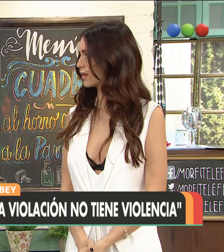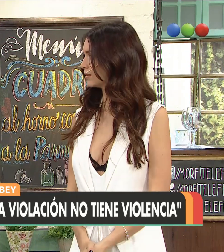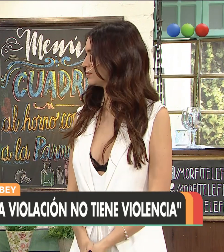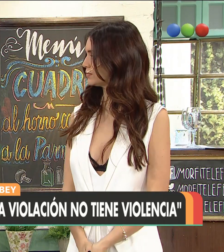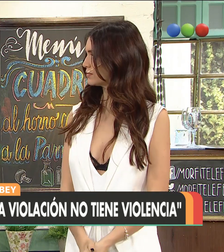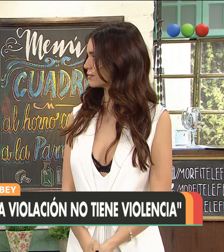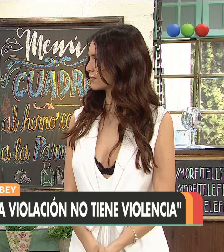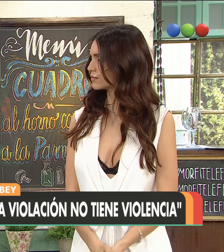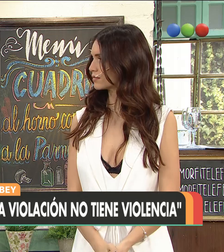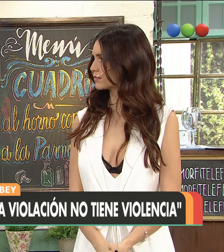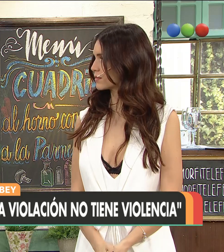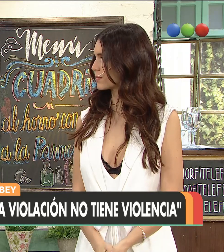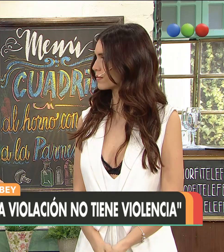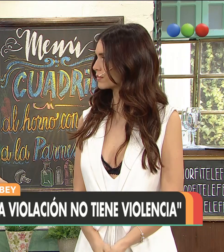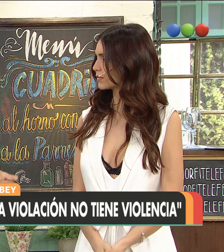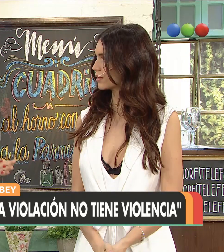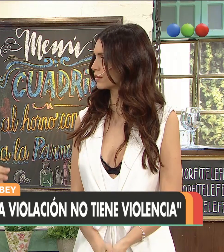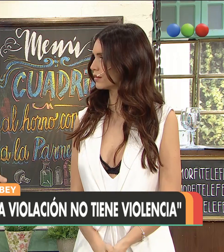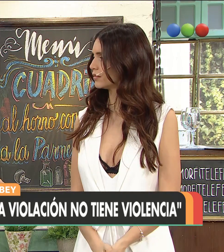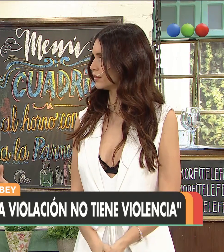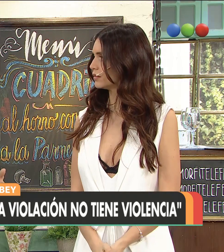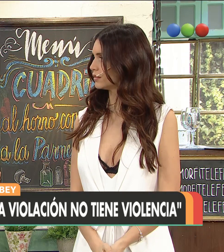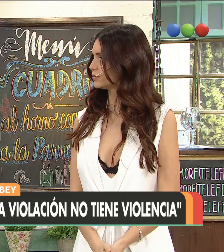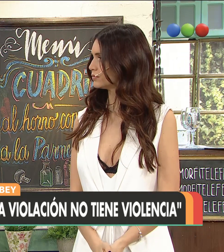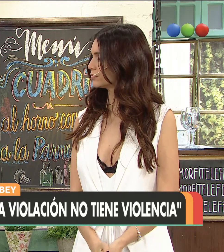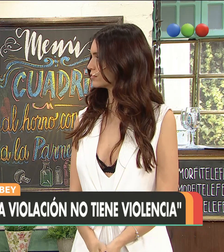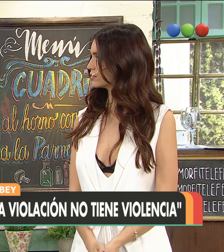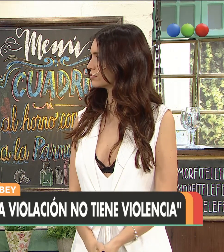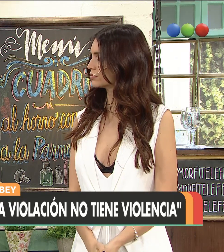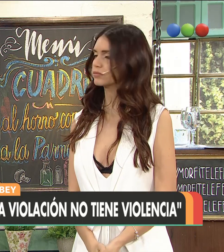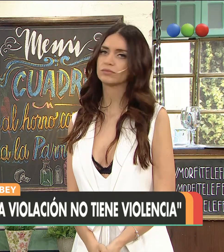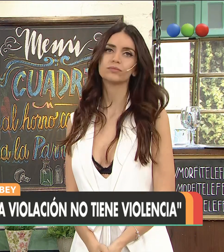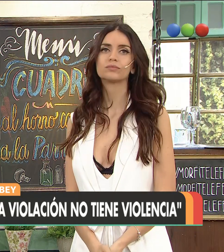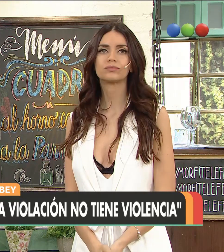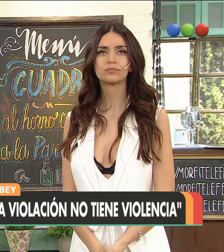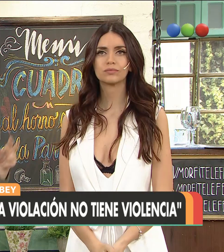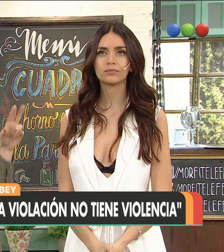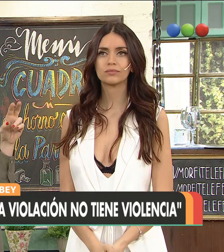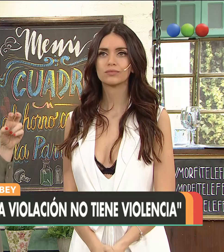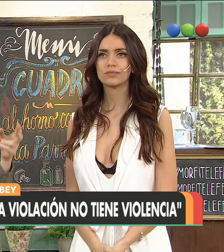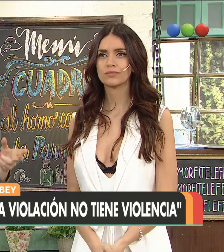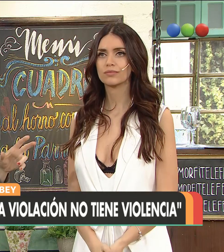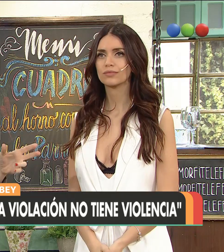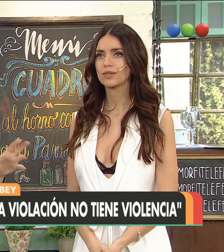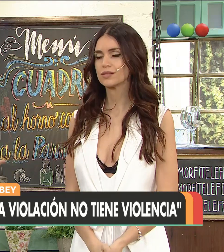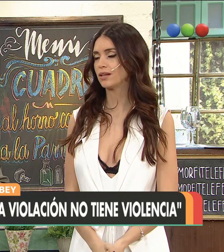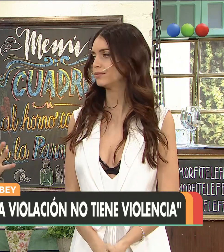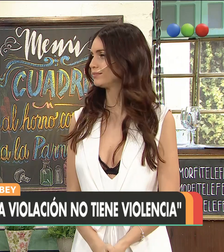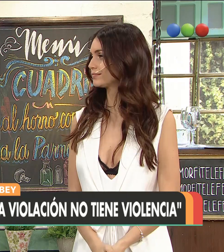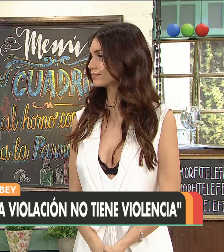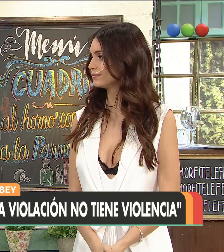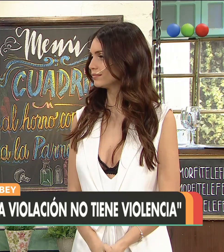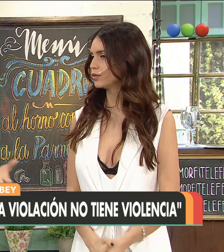sé si ustedes recuerdan que cuando empezamos a repasar a los oradores que iban a tratar de abrirle la cabeza, cosa